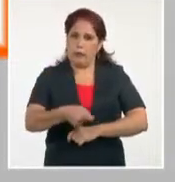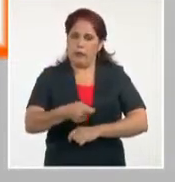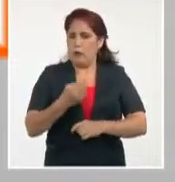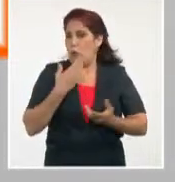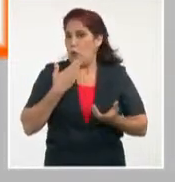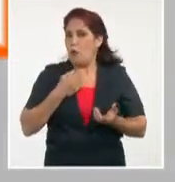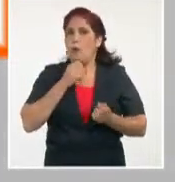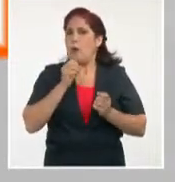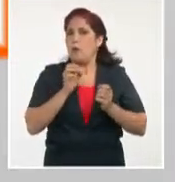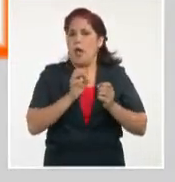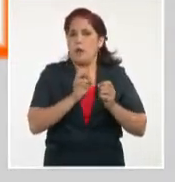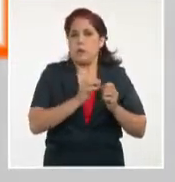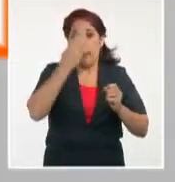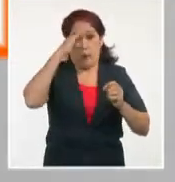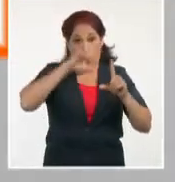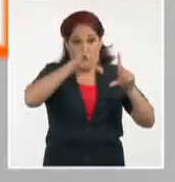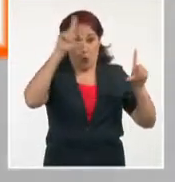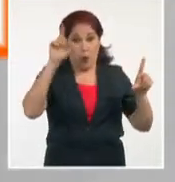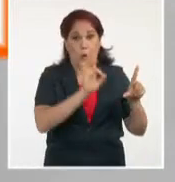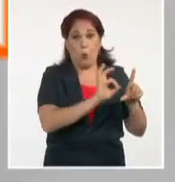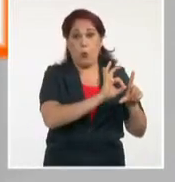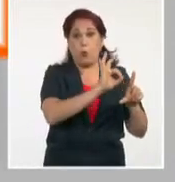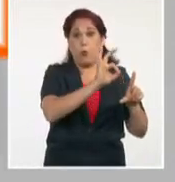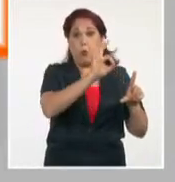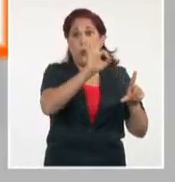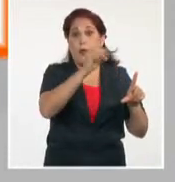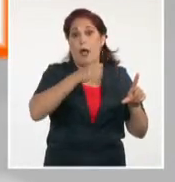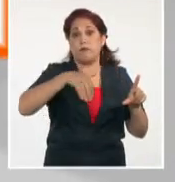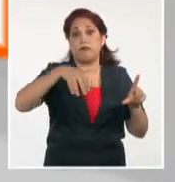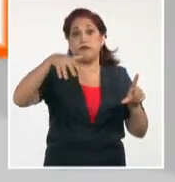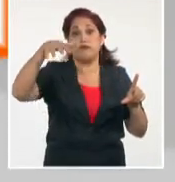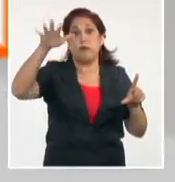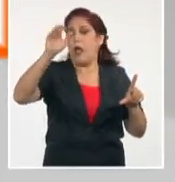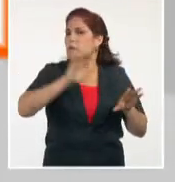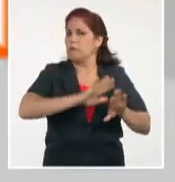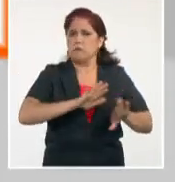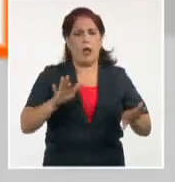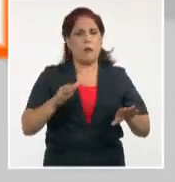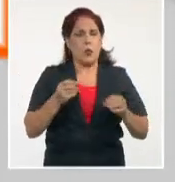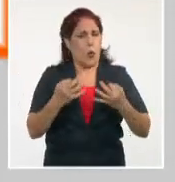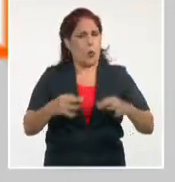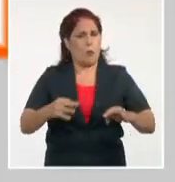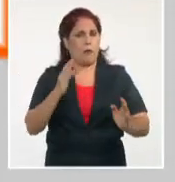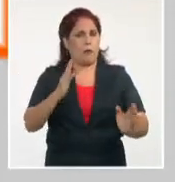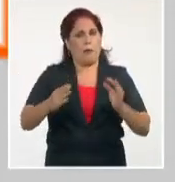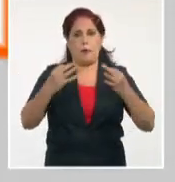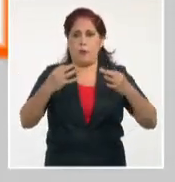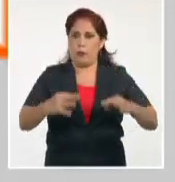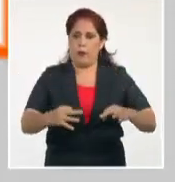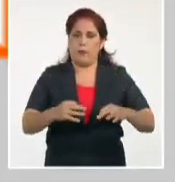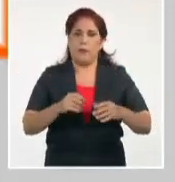alejando el peligro del país, cuando se van ya dando la indicación de pasar a la normalidad al